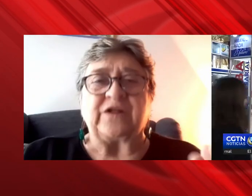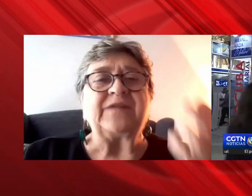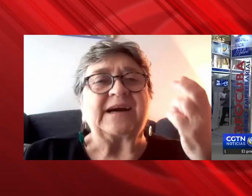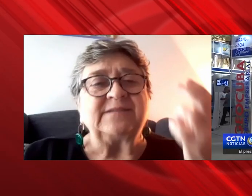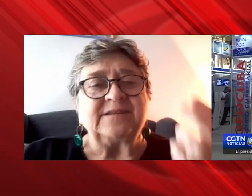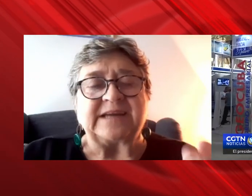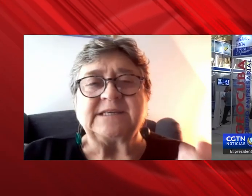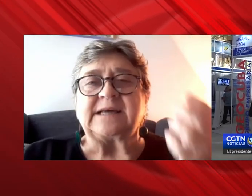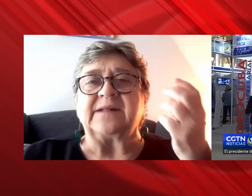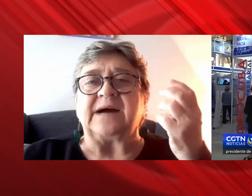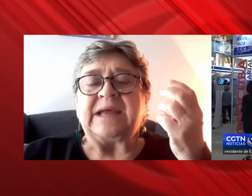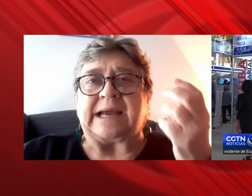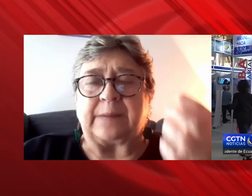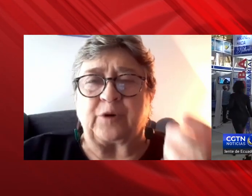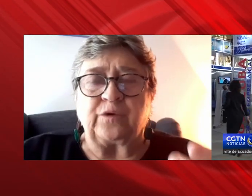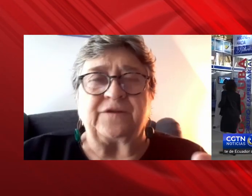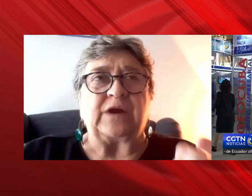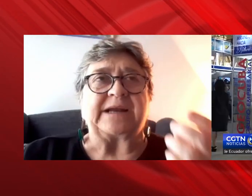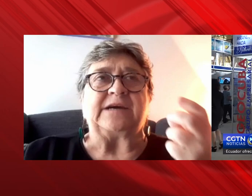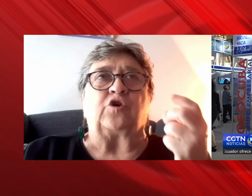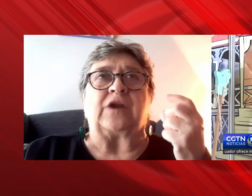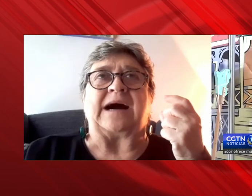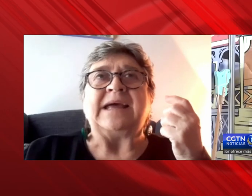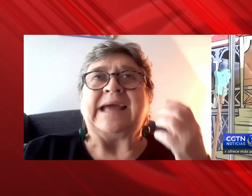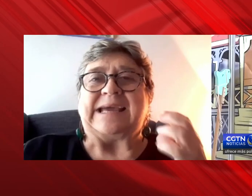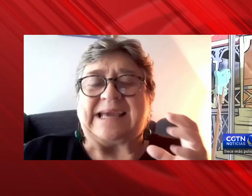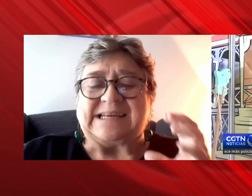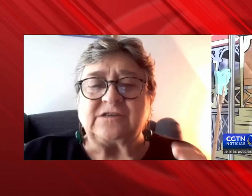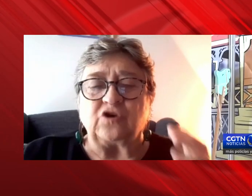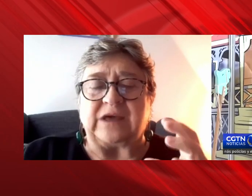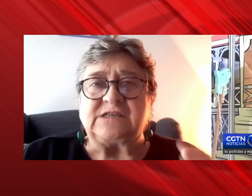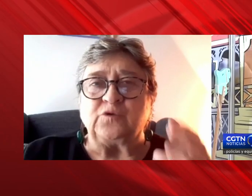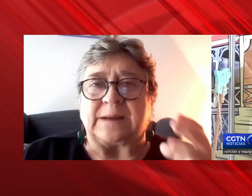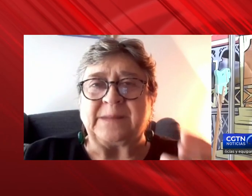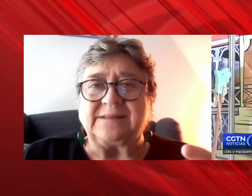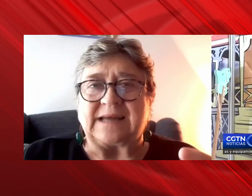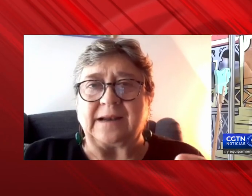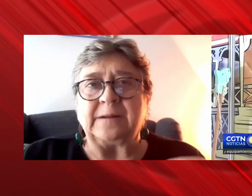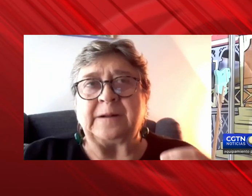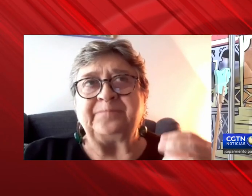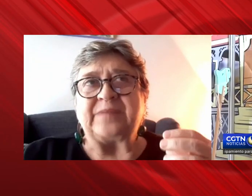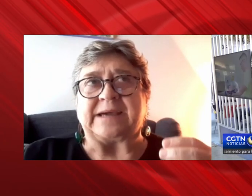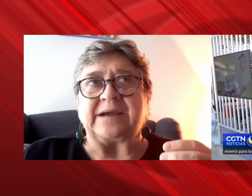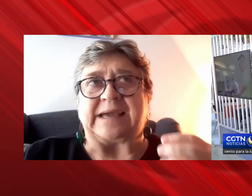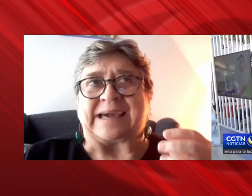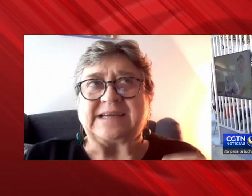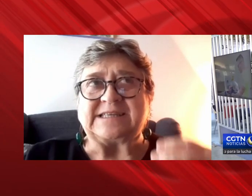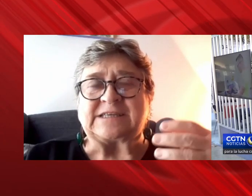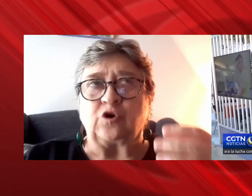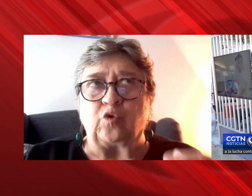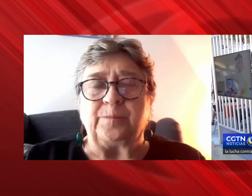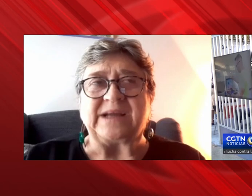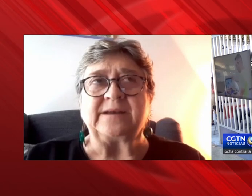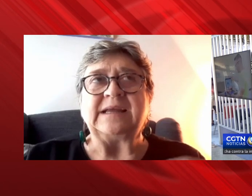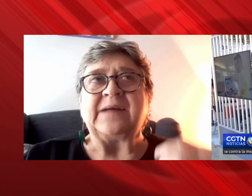como decía, gente interesada en la producción agrícola. Eso es fundamental, que